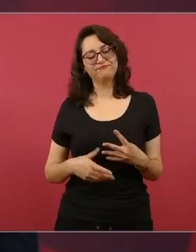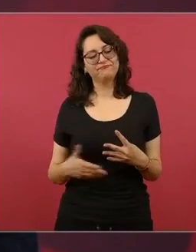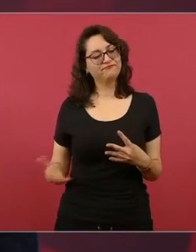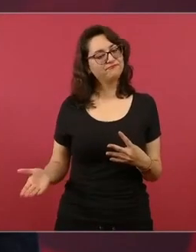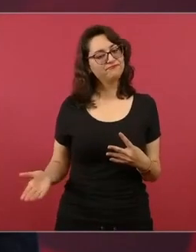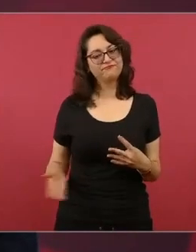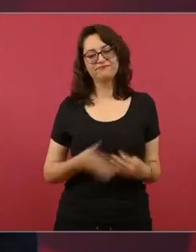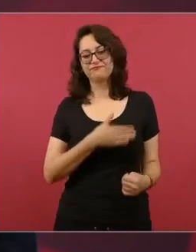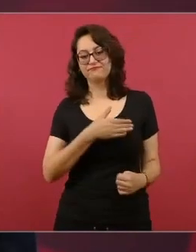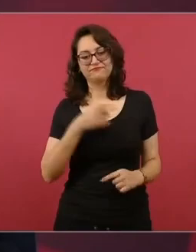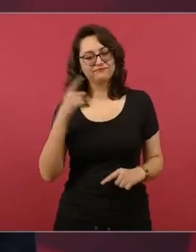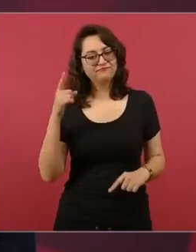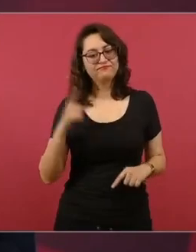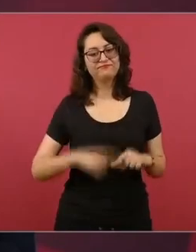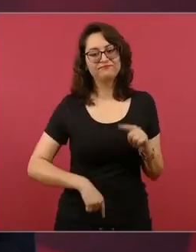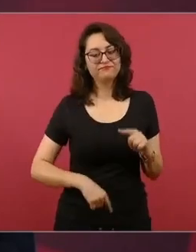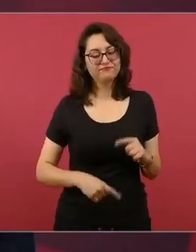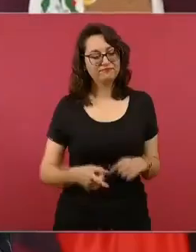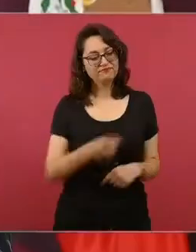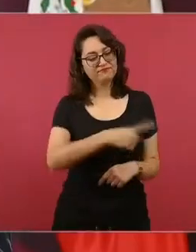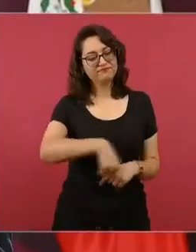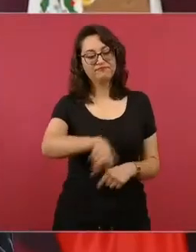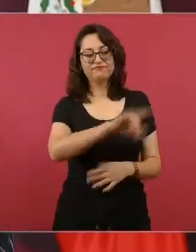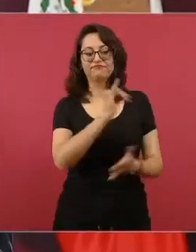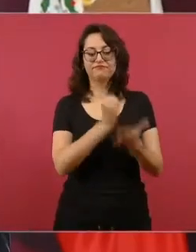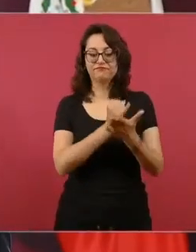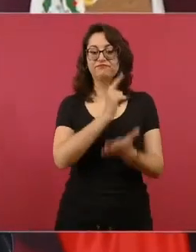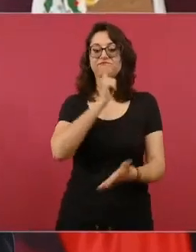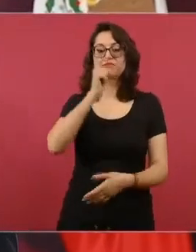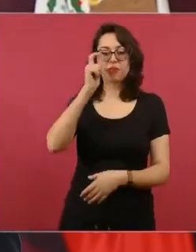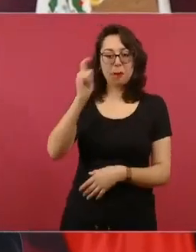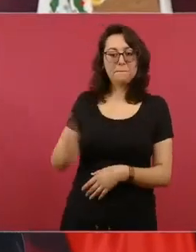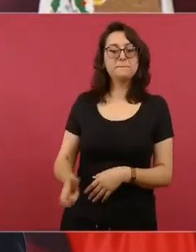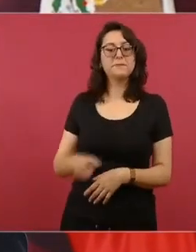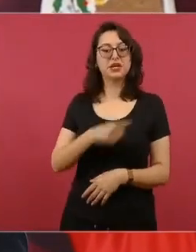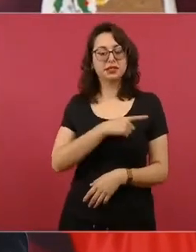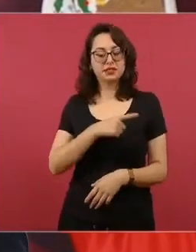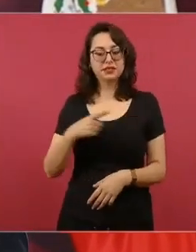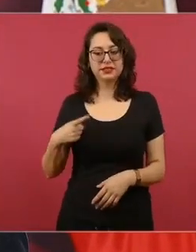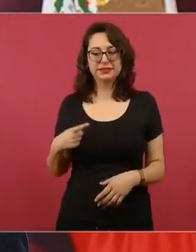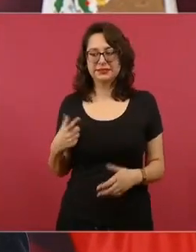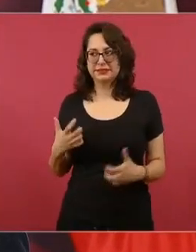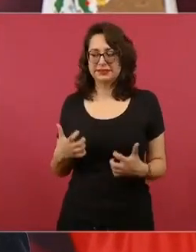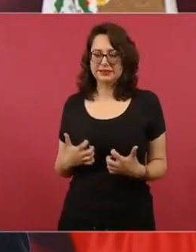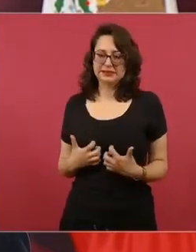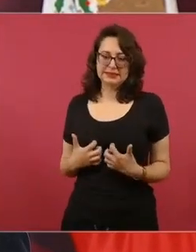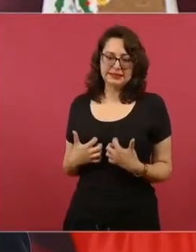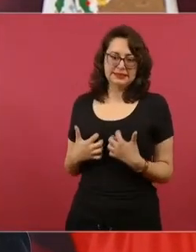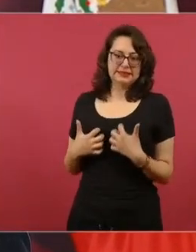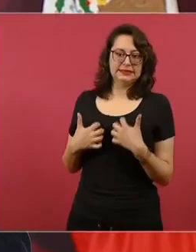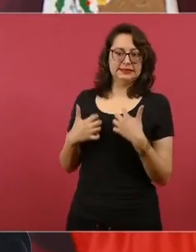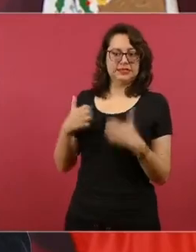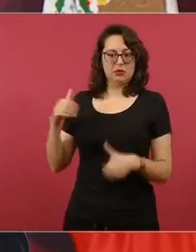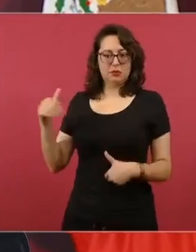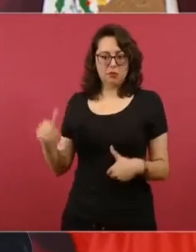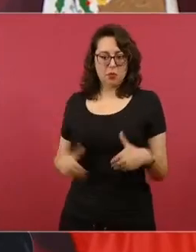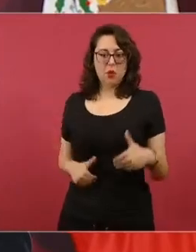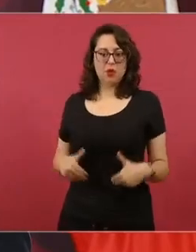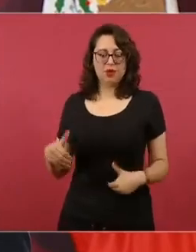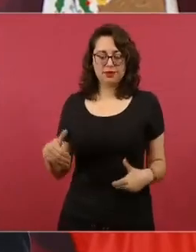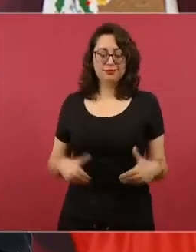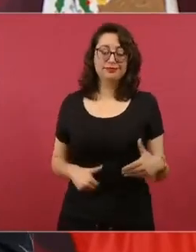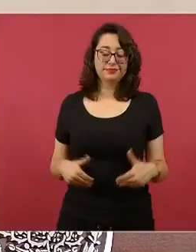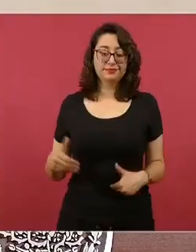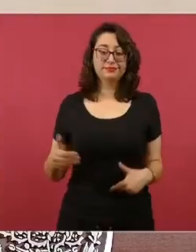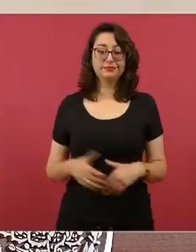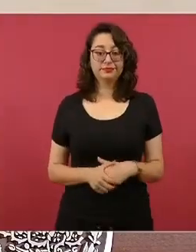fiscal y el que no paguen sus contribuciones. se hacían